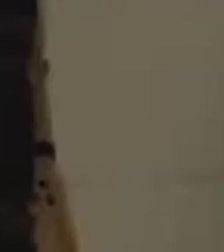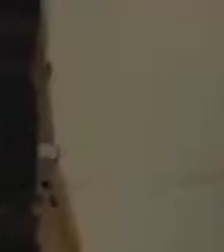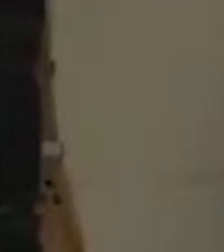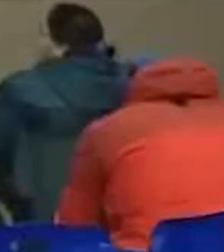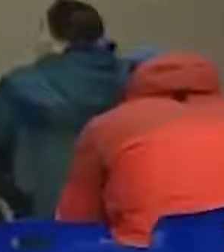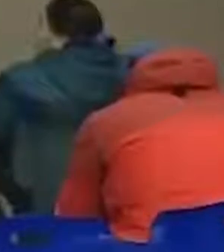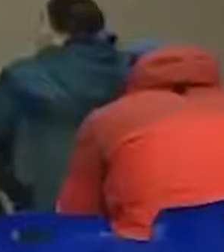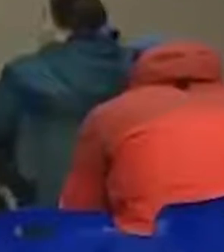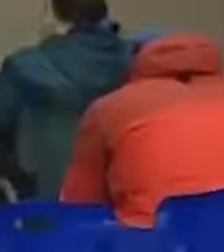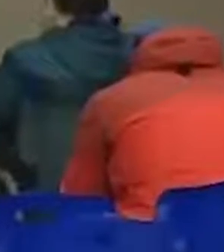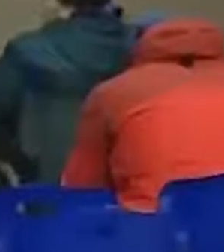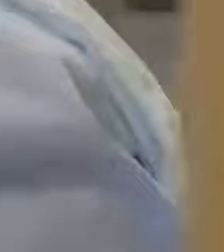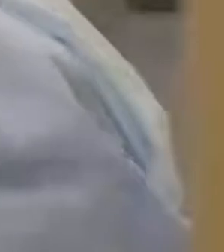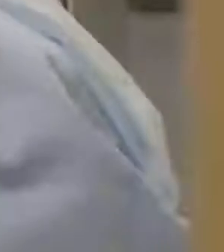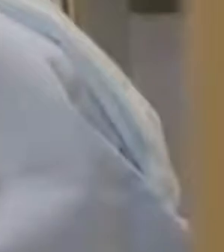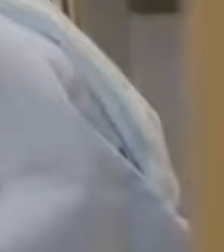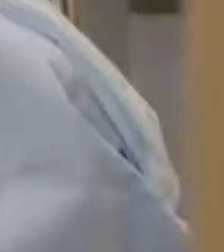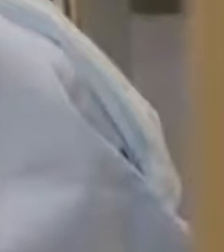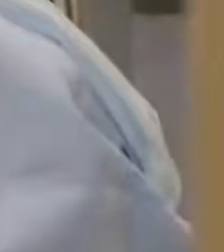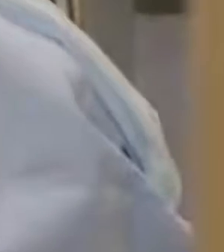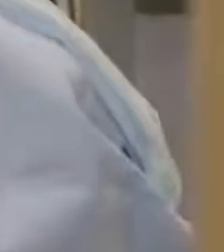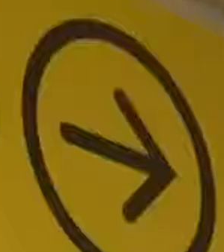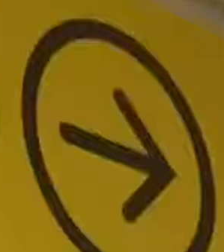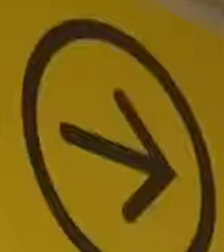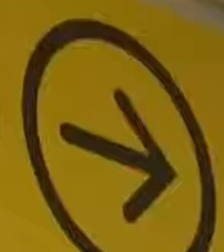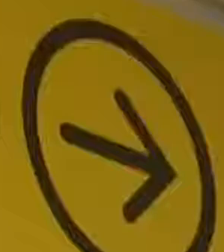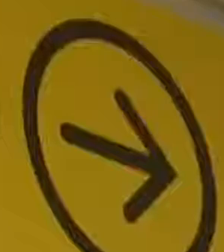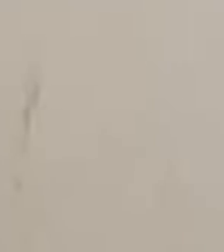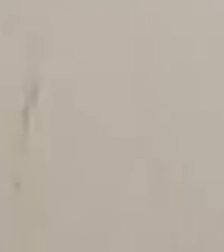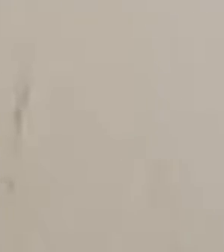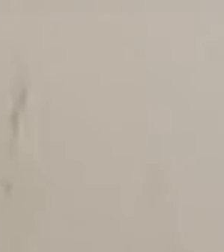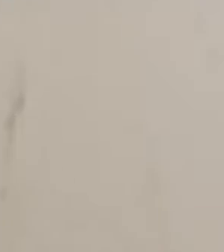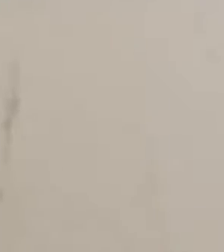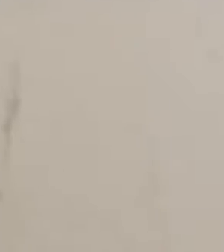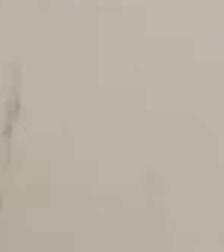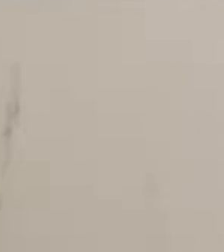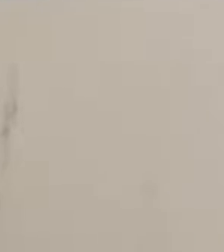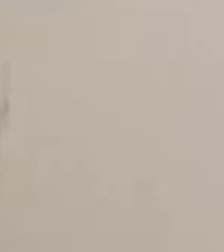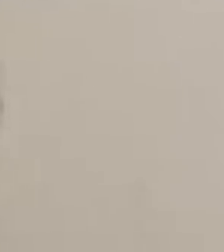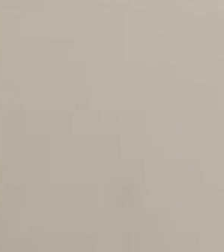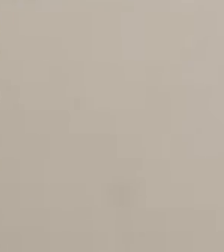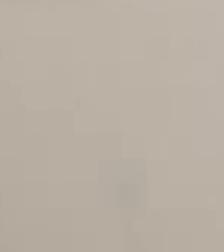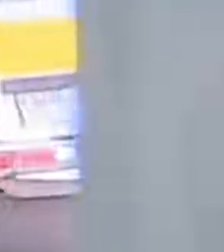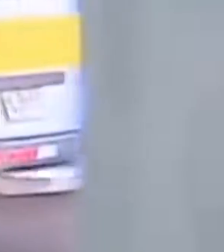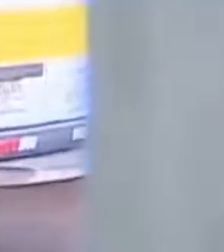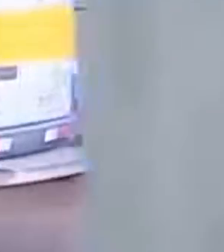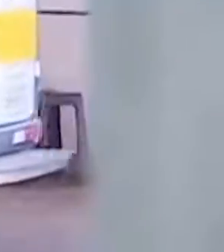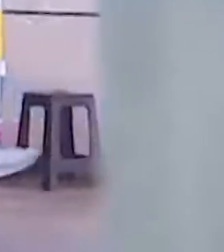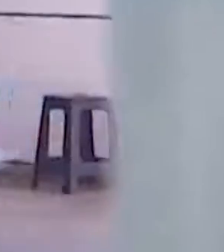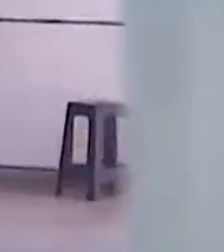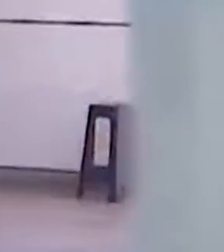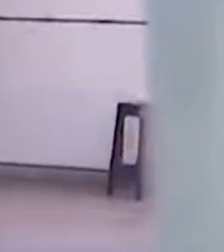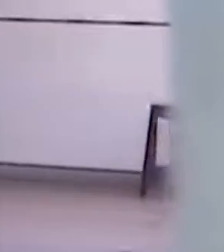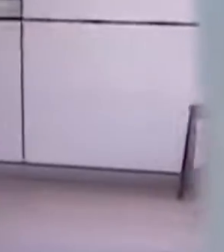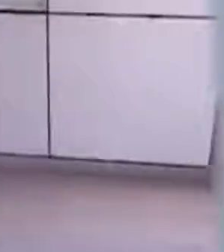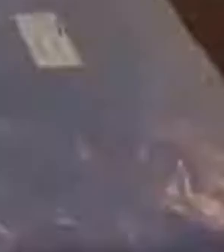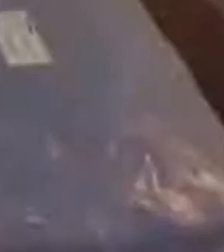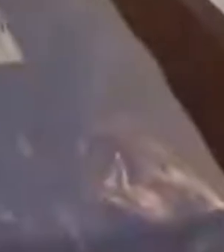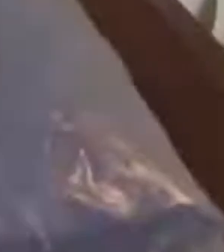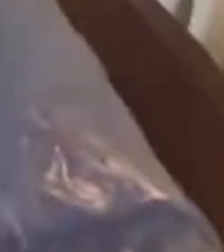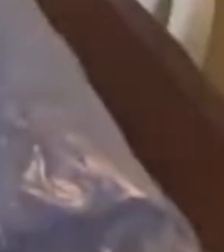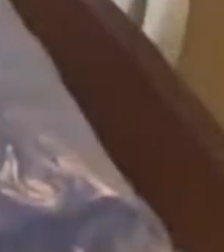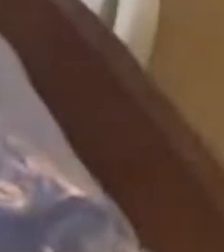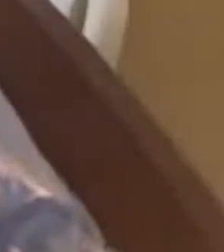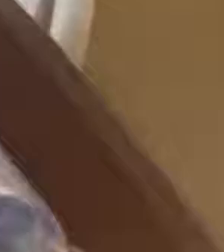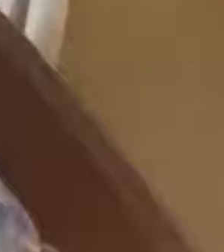única y exclusivamente a financiar los objetivos explícitos sintetizados en el documento marco entendimiento para un plan de emergencia